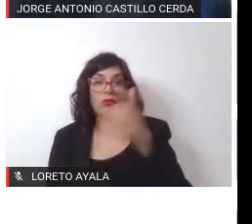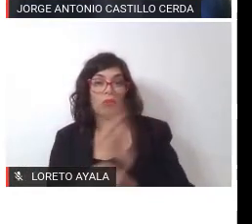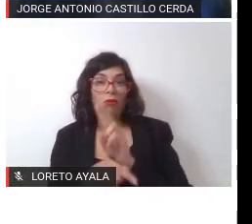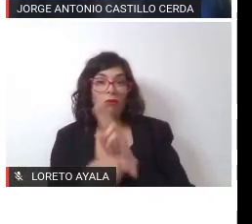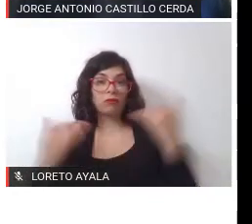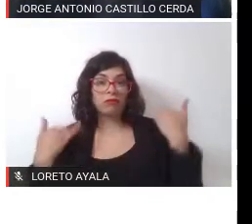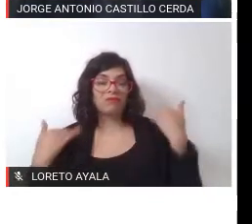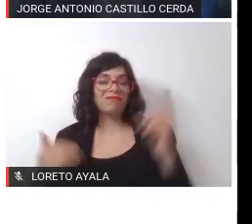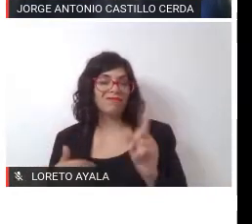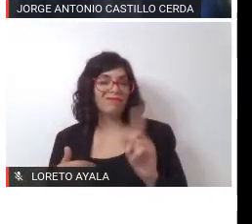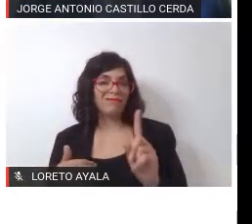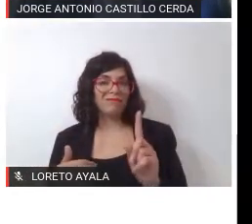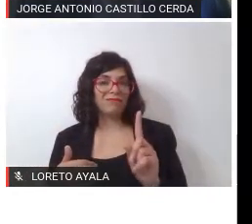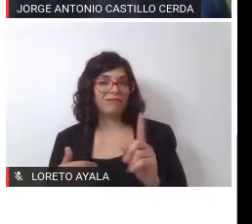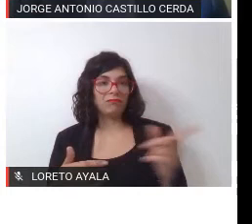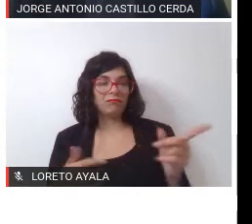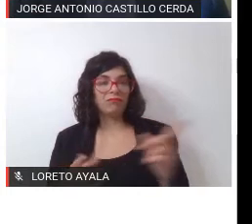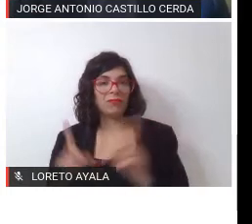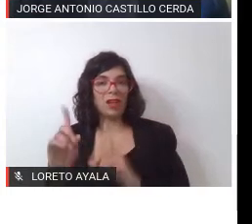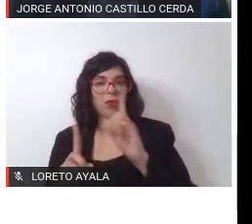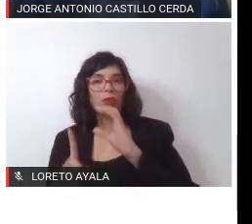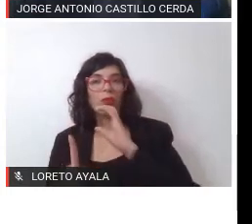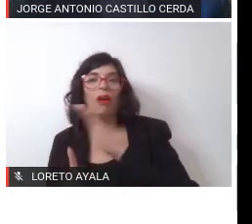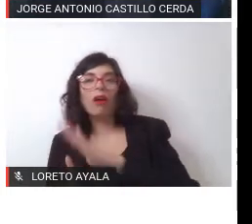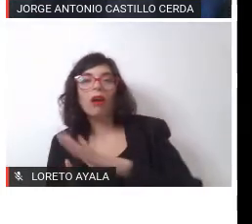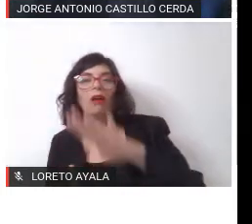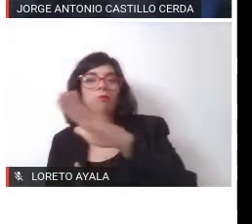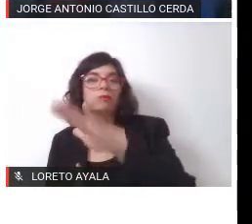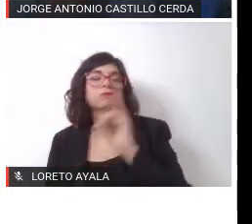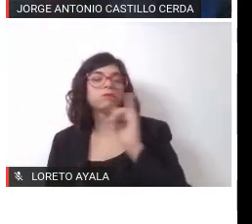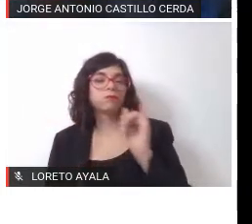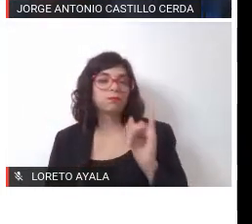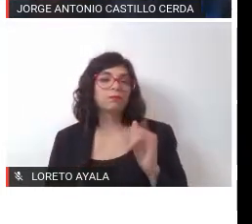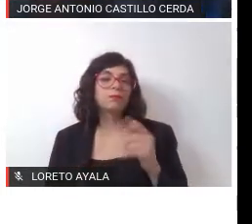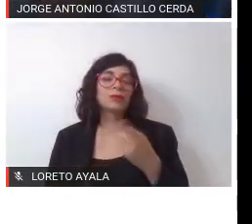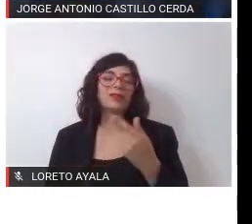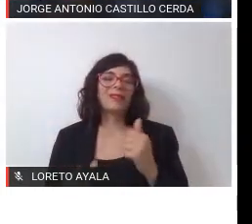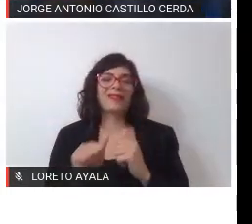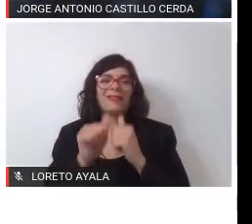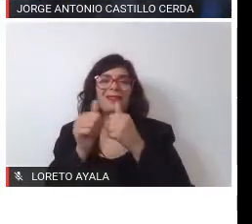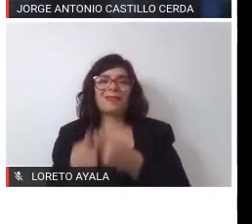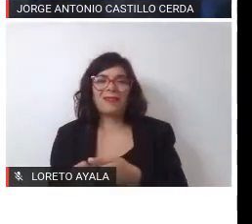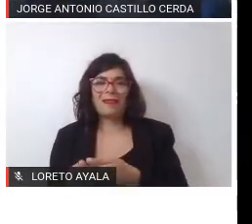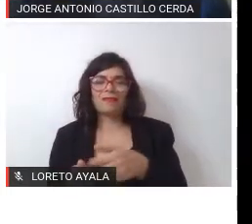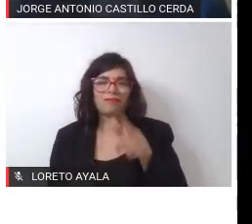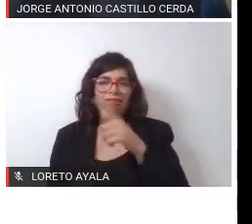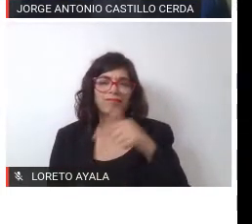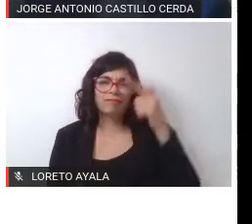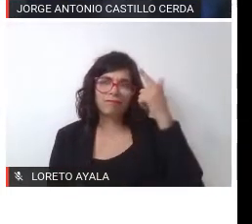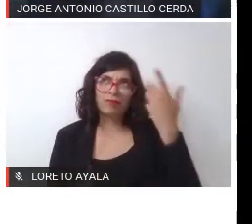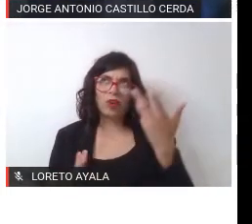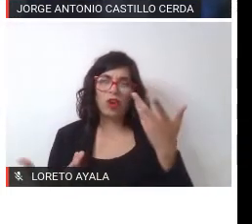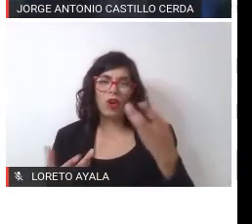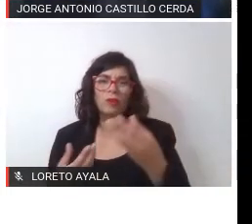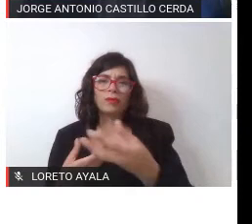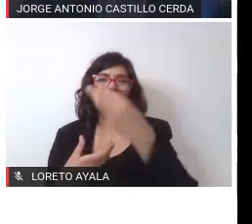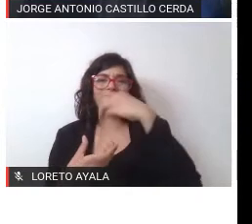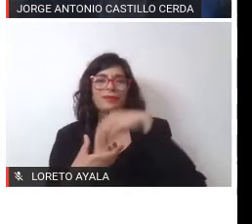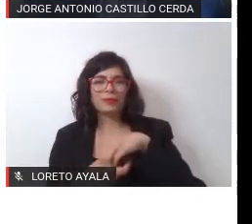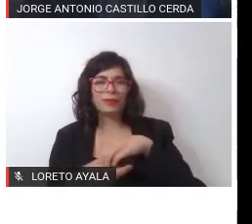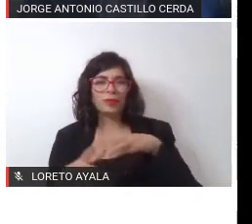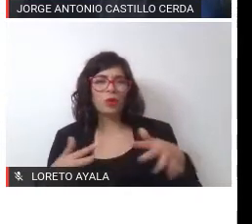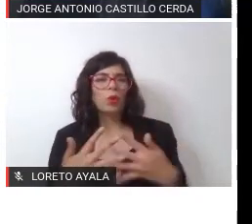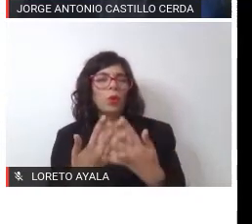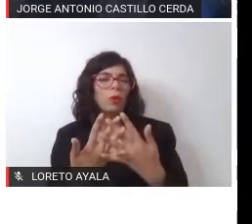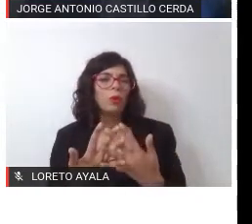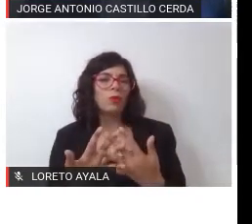especialmente a los que están en el mundo rural. Hay un desafío de apropiarse de las bases curriculares y de la priorización hoy